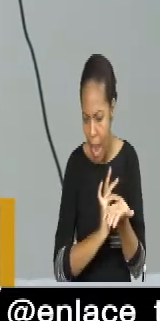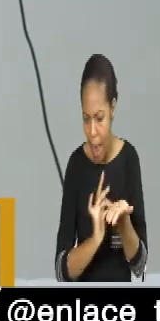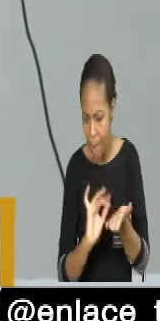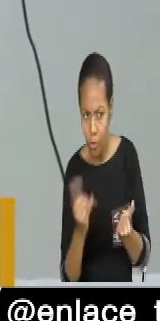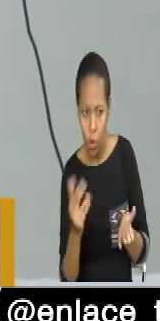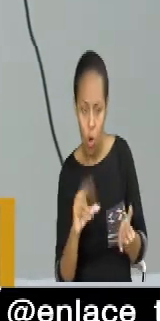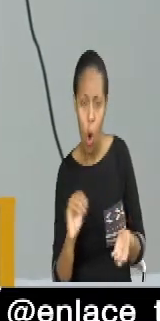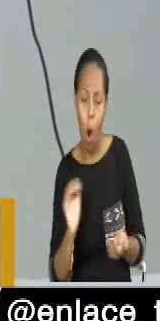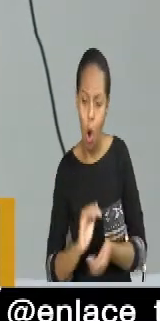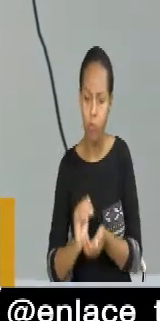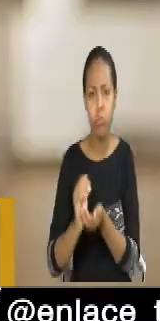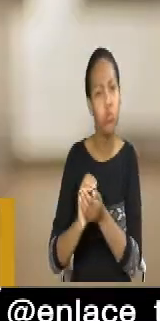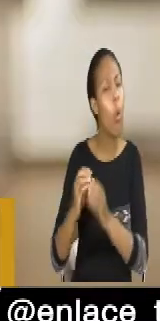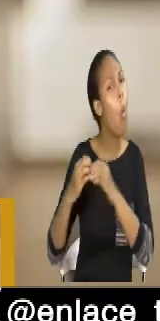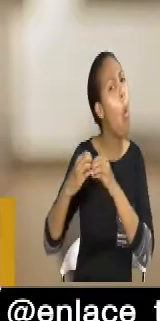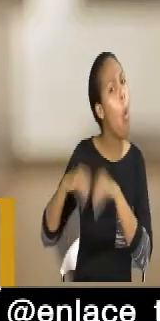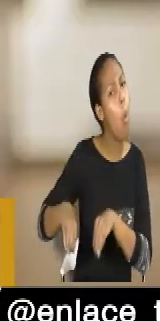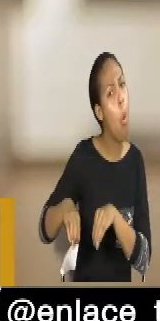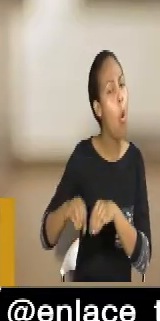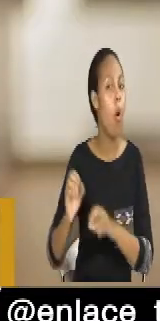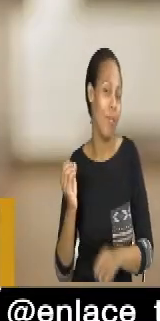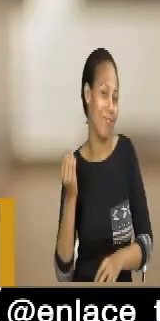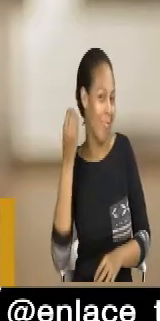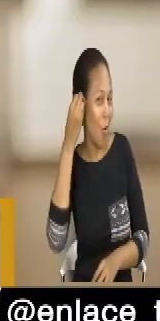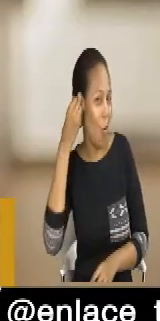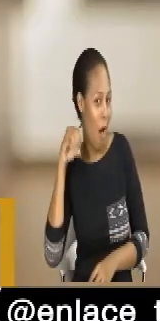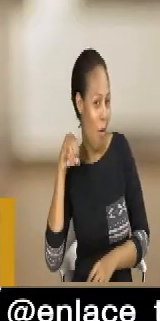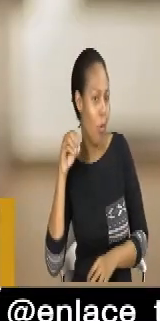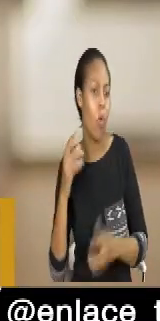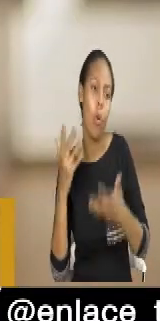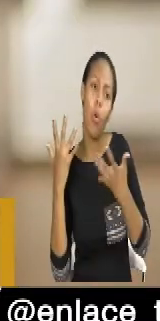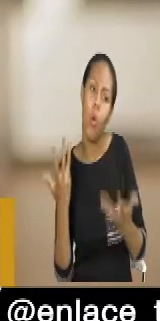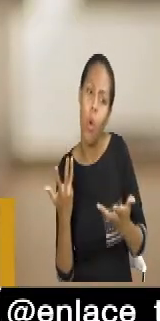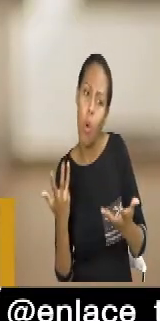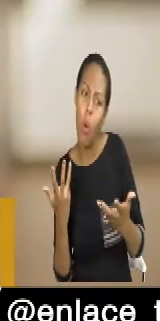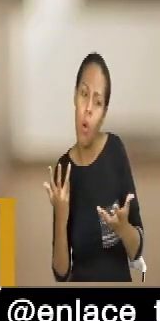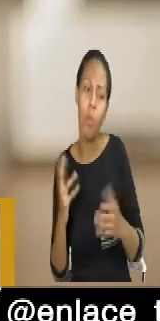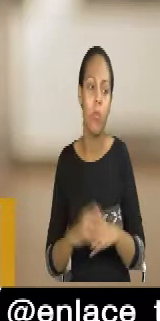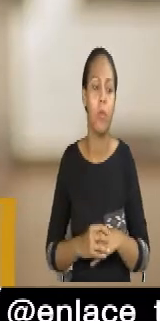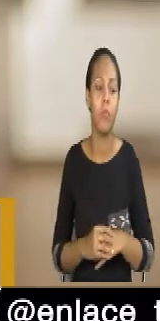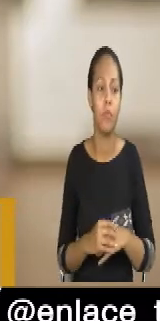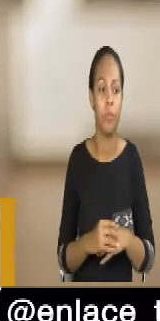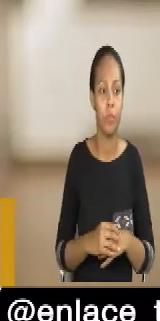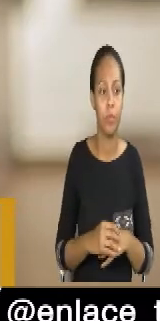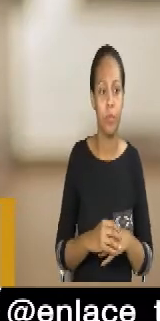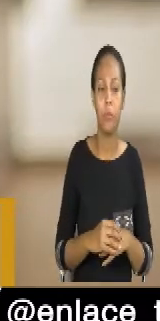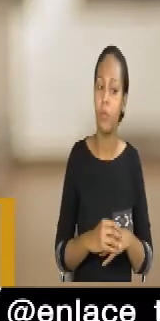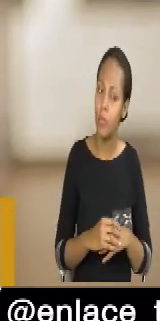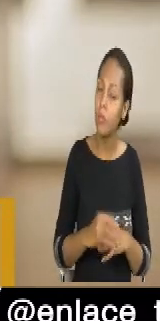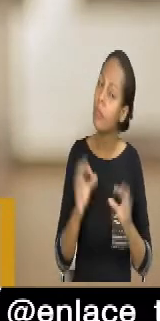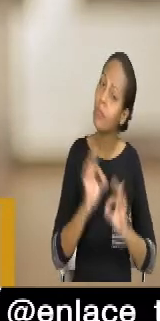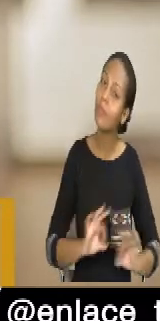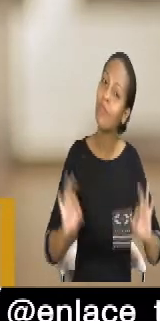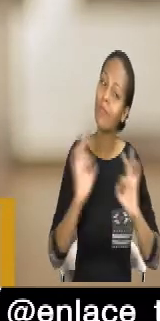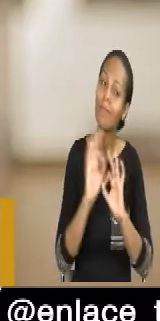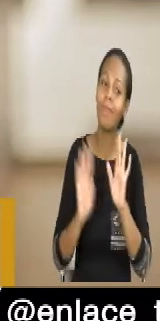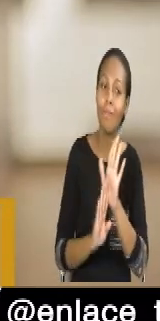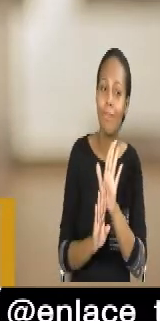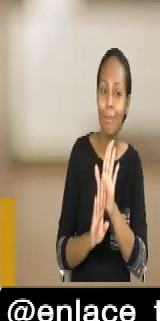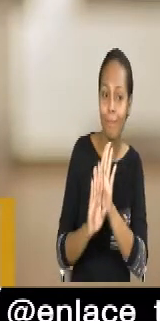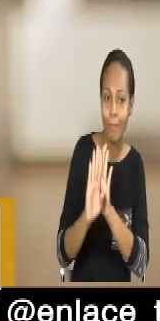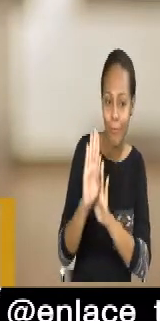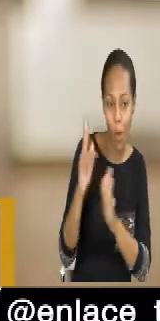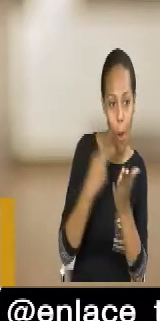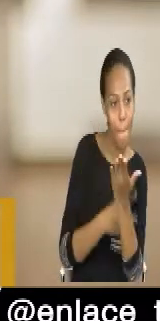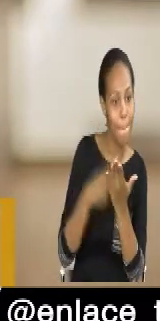huevo, entre otros aspectos. Nos ha dado muy buenas capacitaciones. La idea es de poder salir adelante con un proyecto que